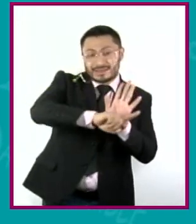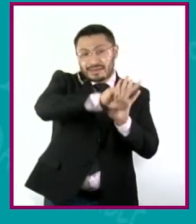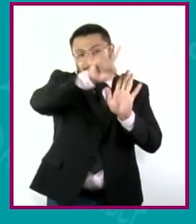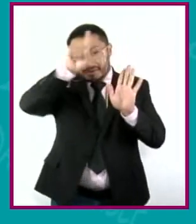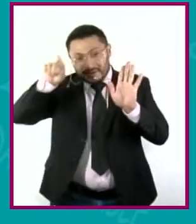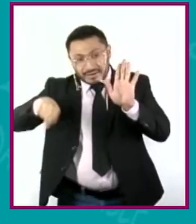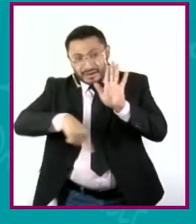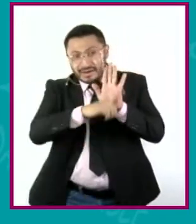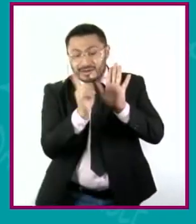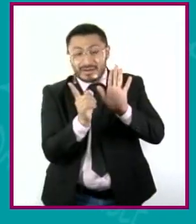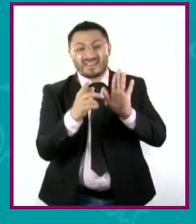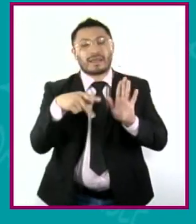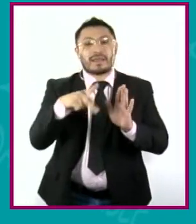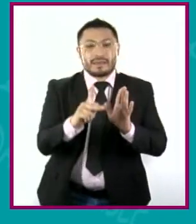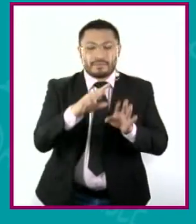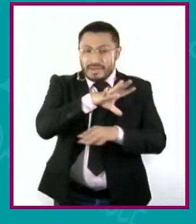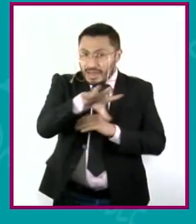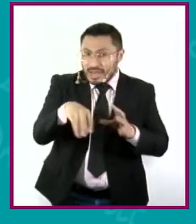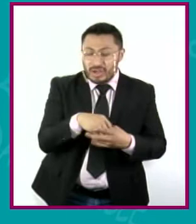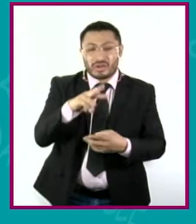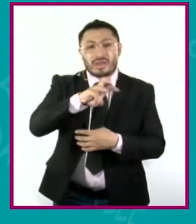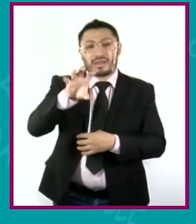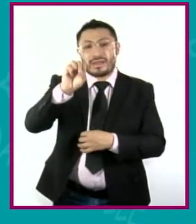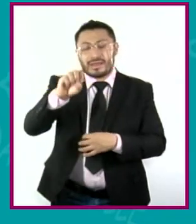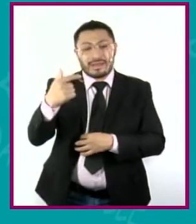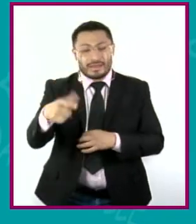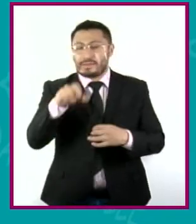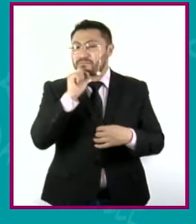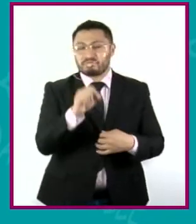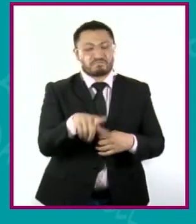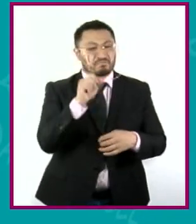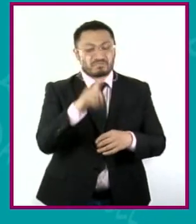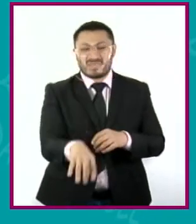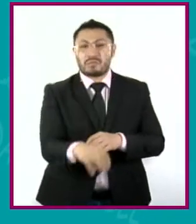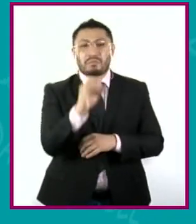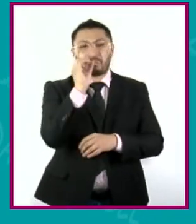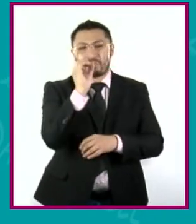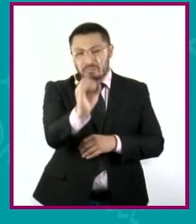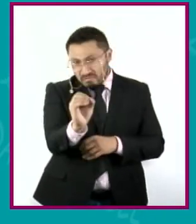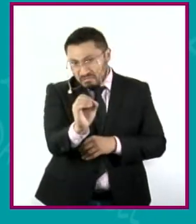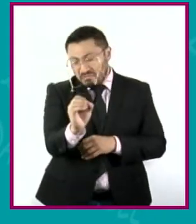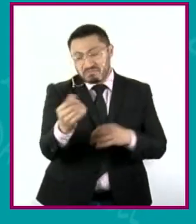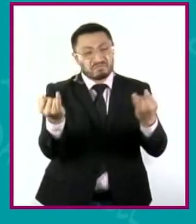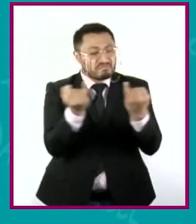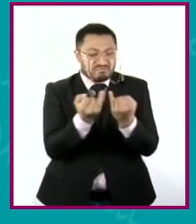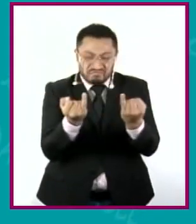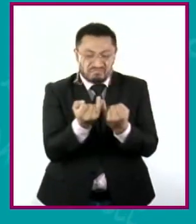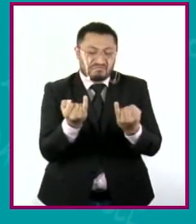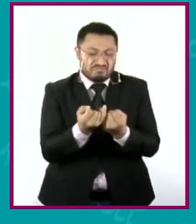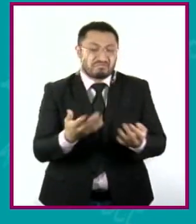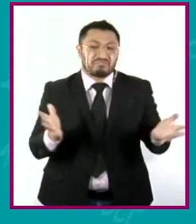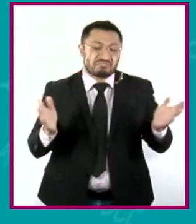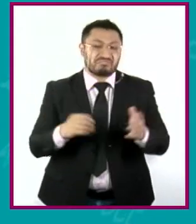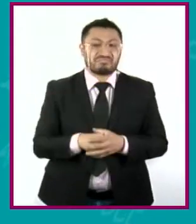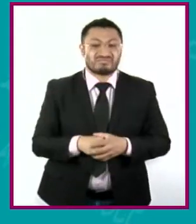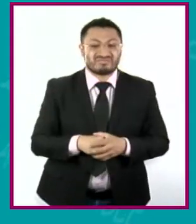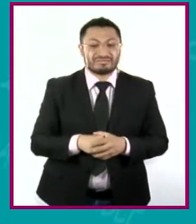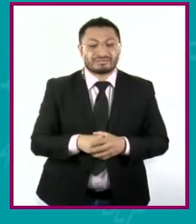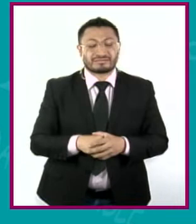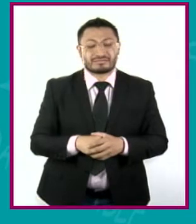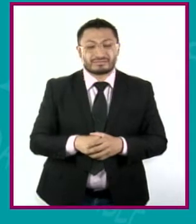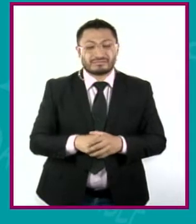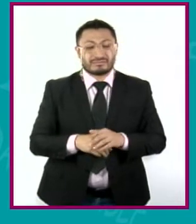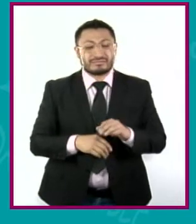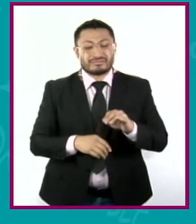el efecto de una rotación de 360 grados es el mismo que el de una rotación de 0 grados, como ya lo vimos. Esta es